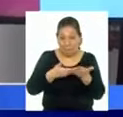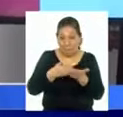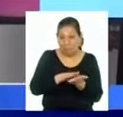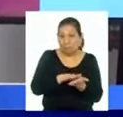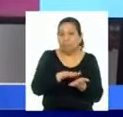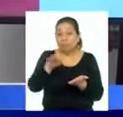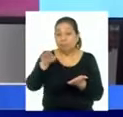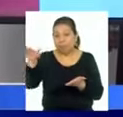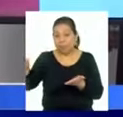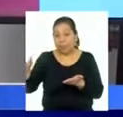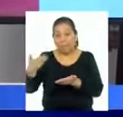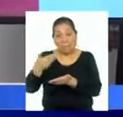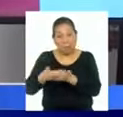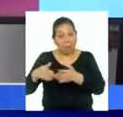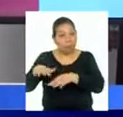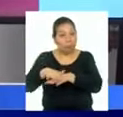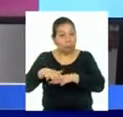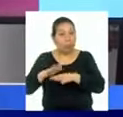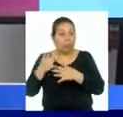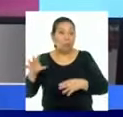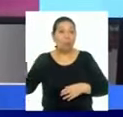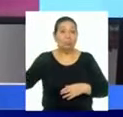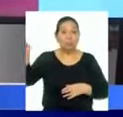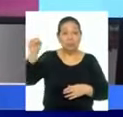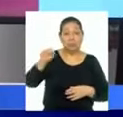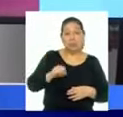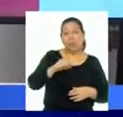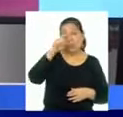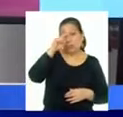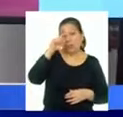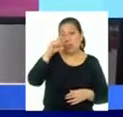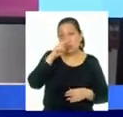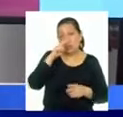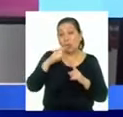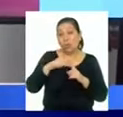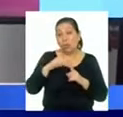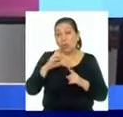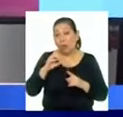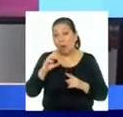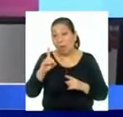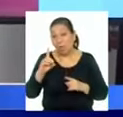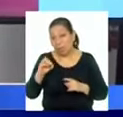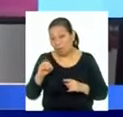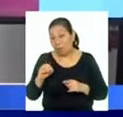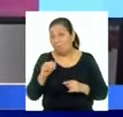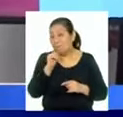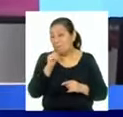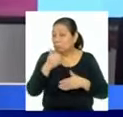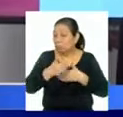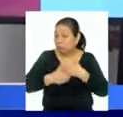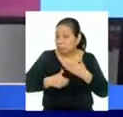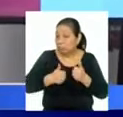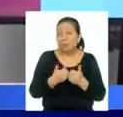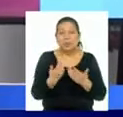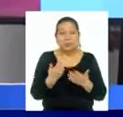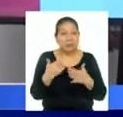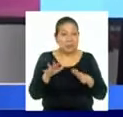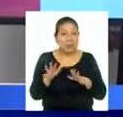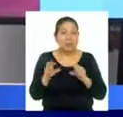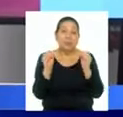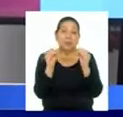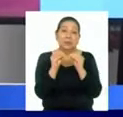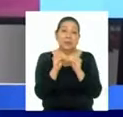el trámite en el que está el caso del señor Alejandro Toledo. Eso sin duda todavía tiene un procedimiento allá que hay